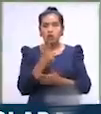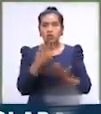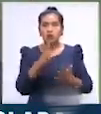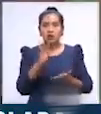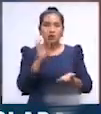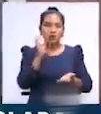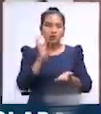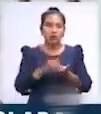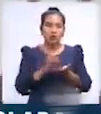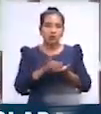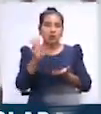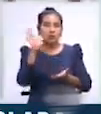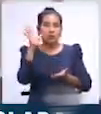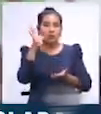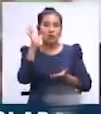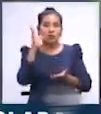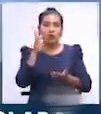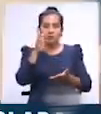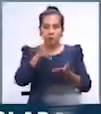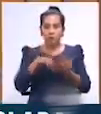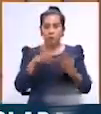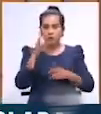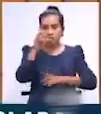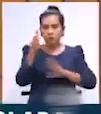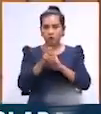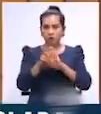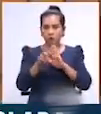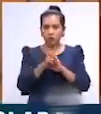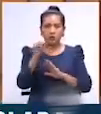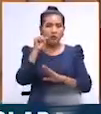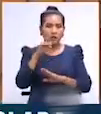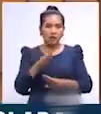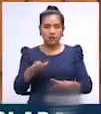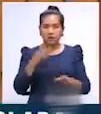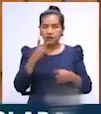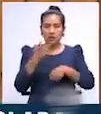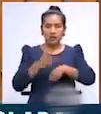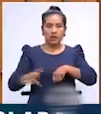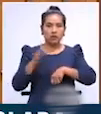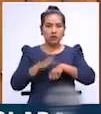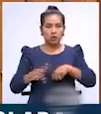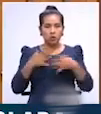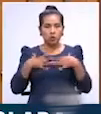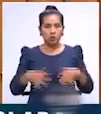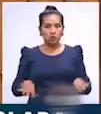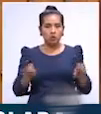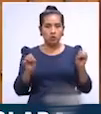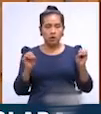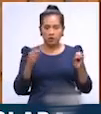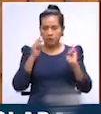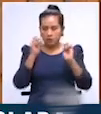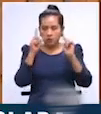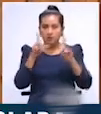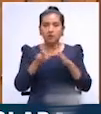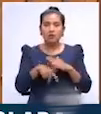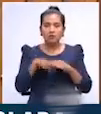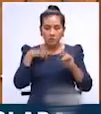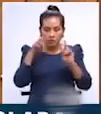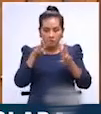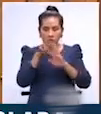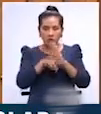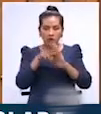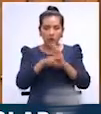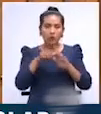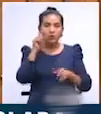Y observa en este celular imágenes de esta menor desnuda y videos donde está manteniendo relaciones